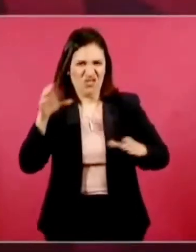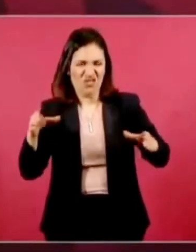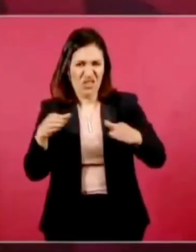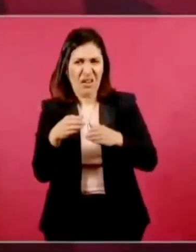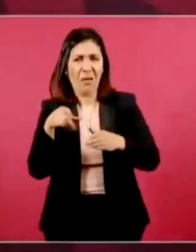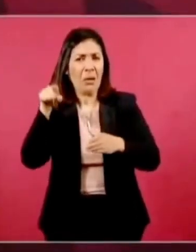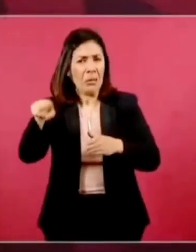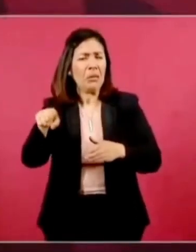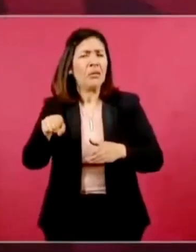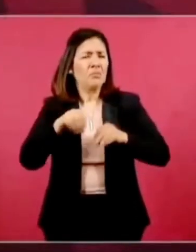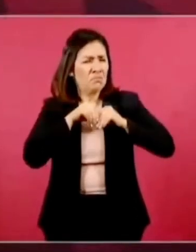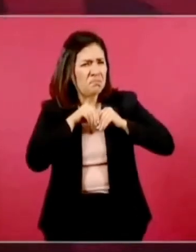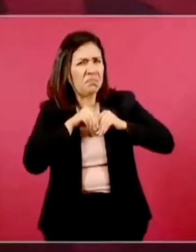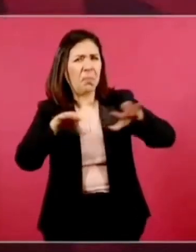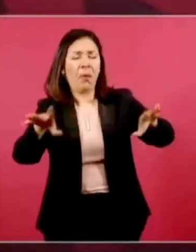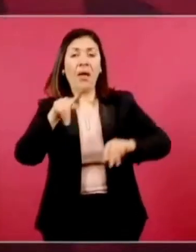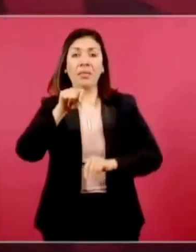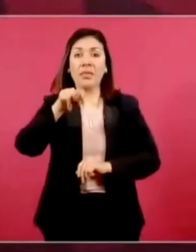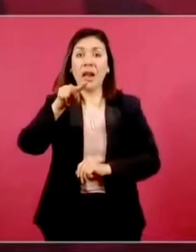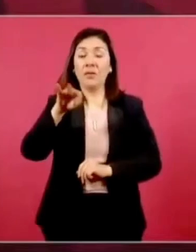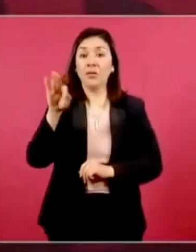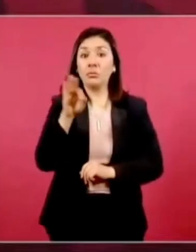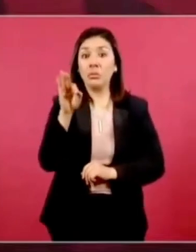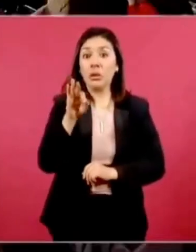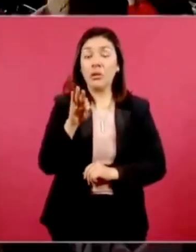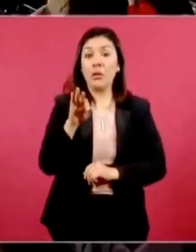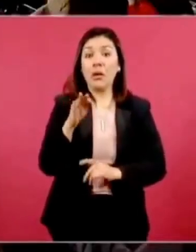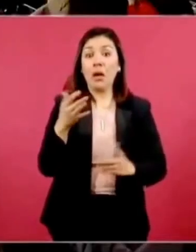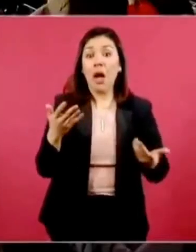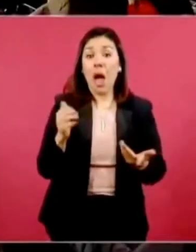televisión donde si había cambios